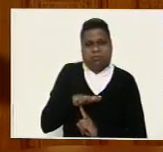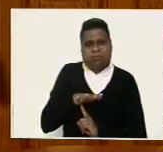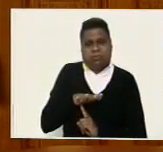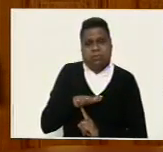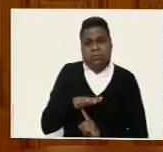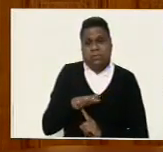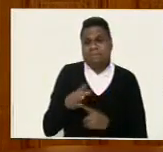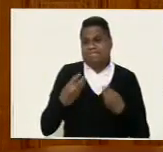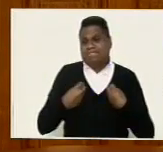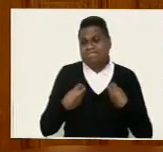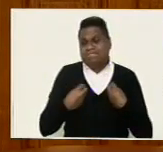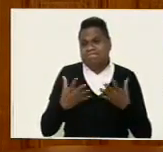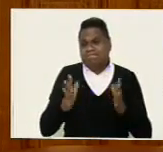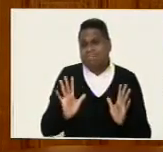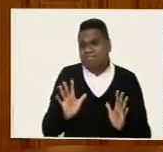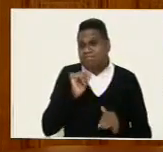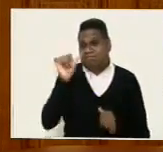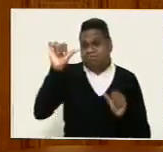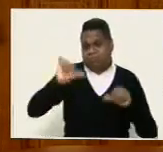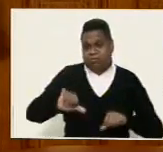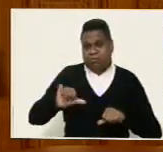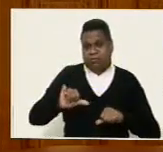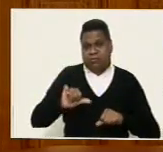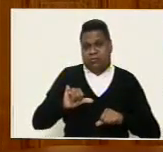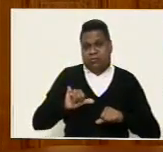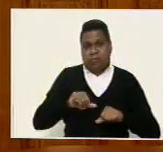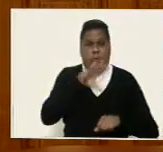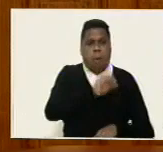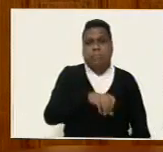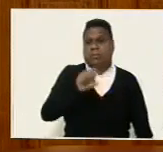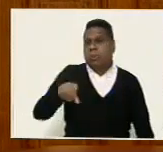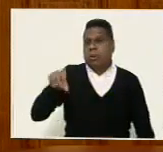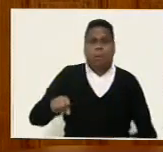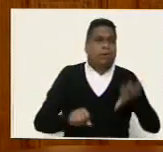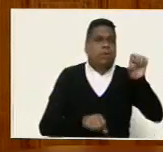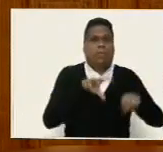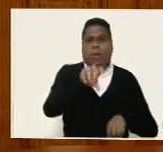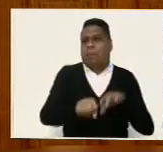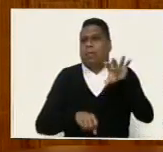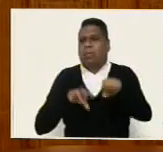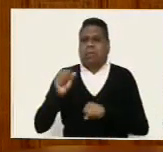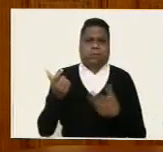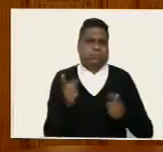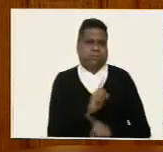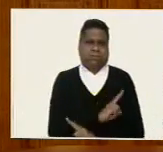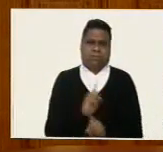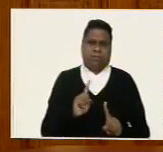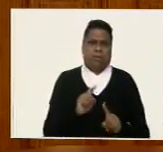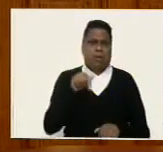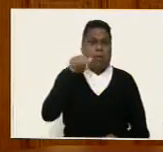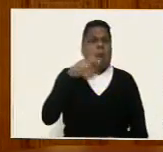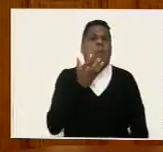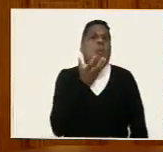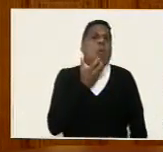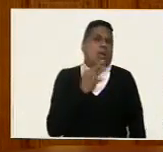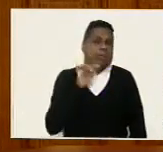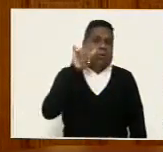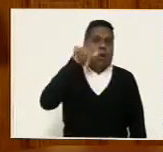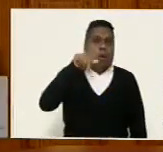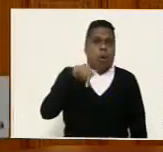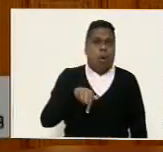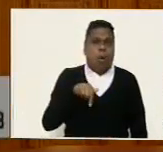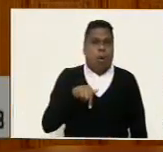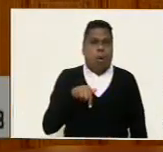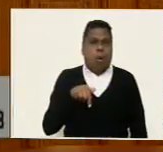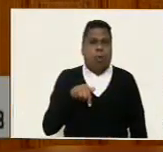imbuidos dentro de un consumismo extremo, como hoy, que el Mundial de Fútbol tiene nuestras